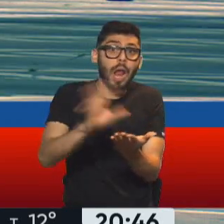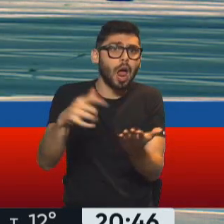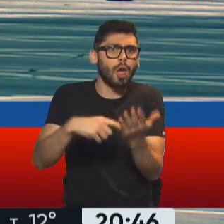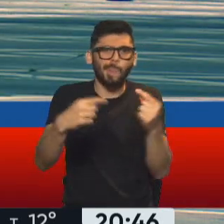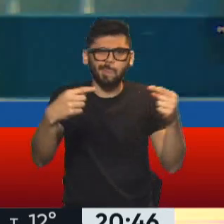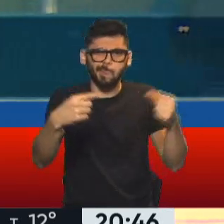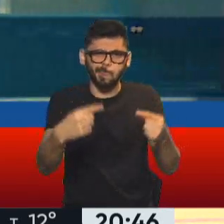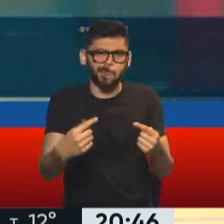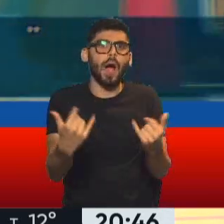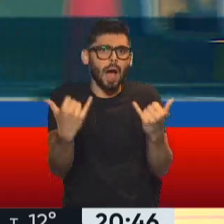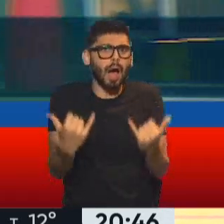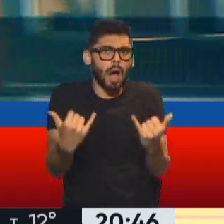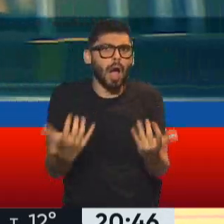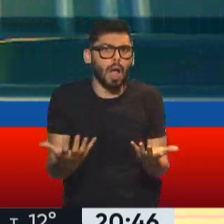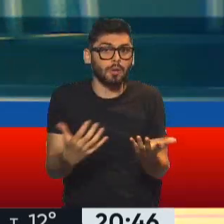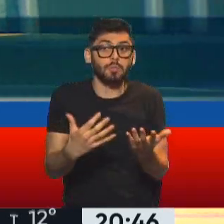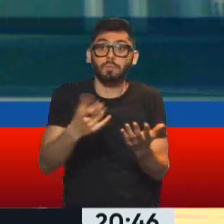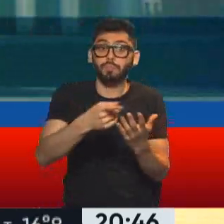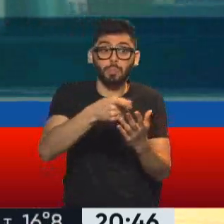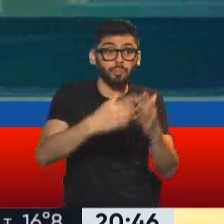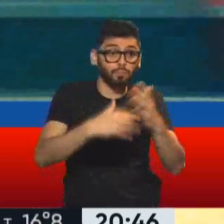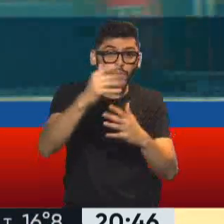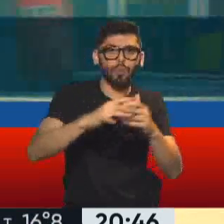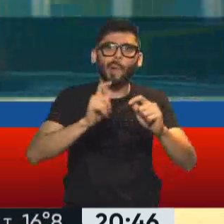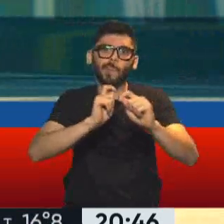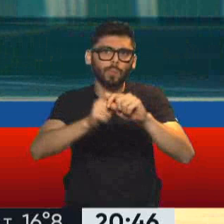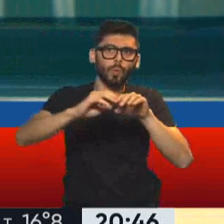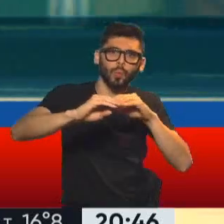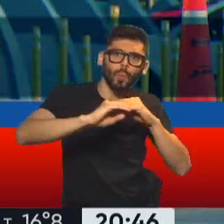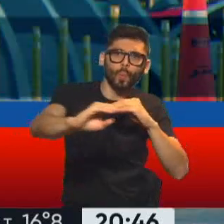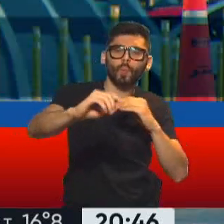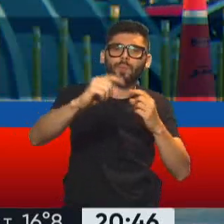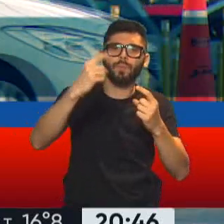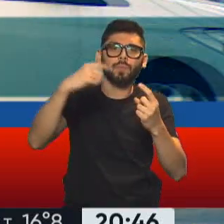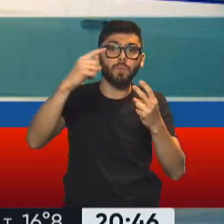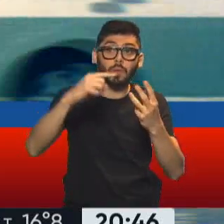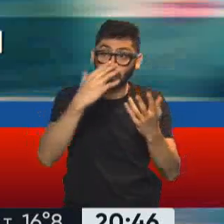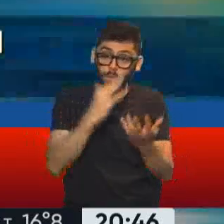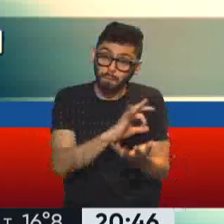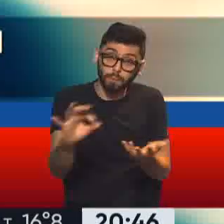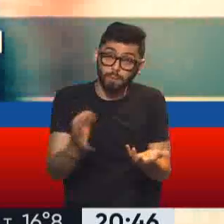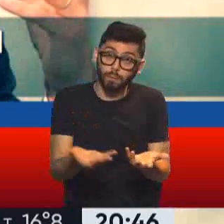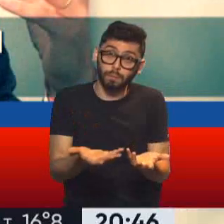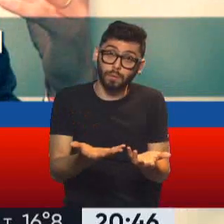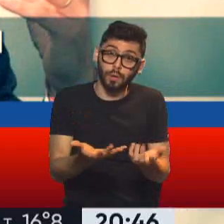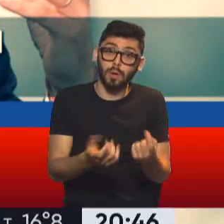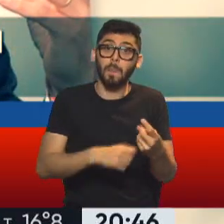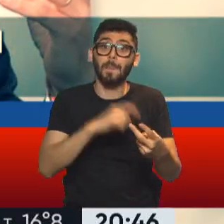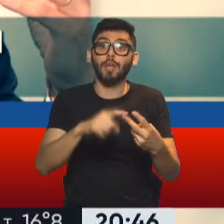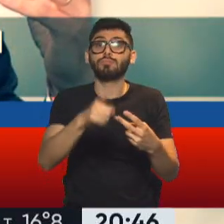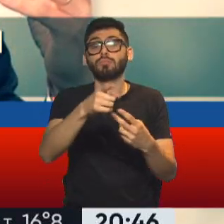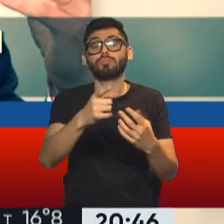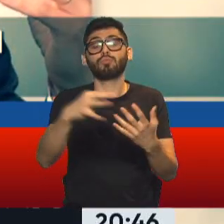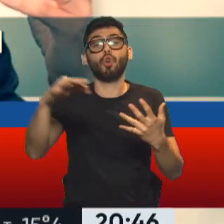de irregularidades y que las obras que se tenían que hacer de mantenimiento no se estaban haciendo y los compromisos que se